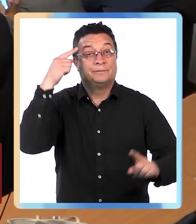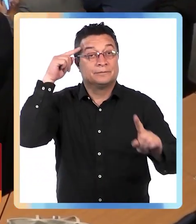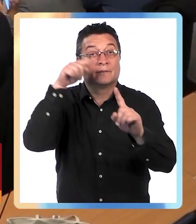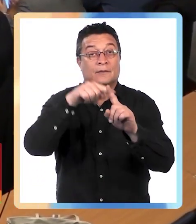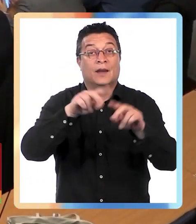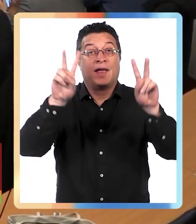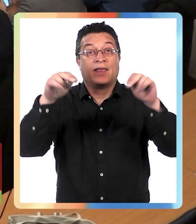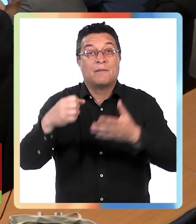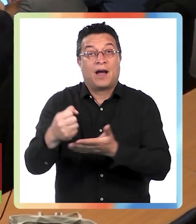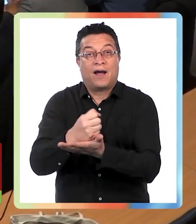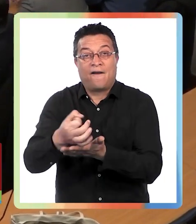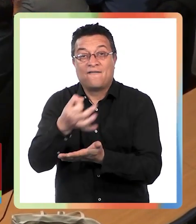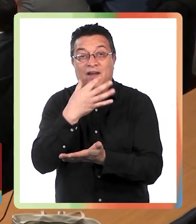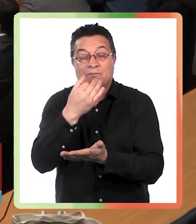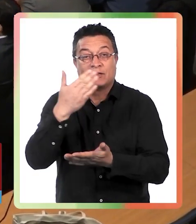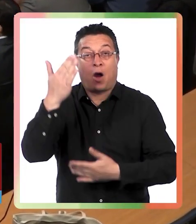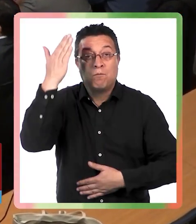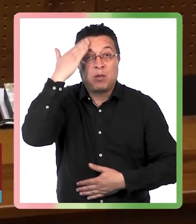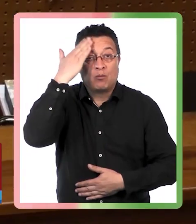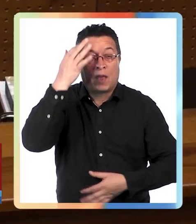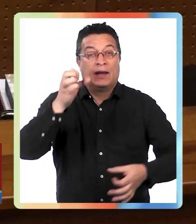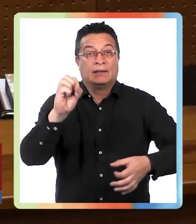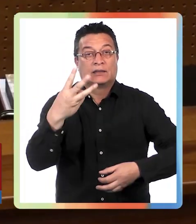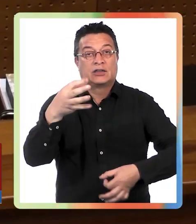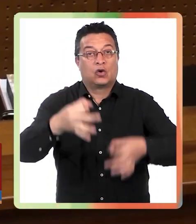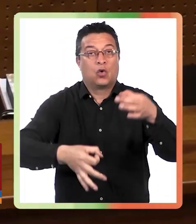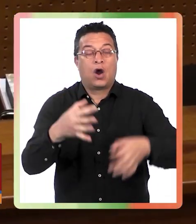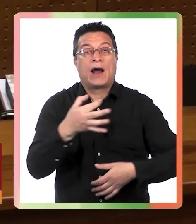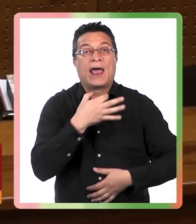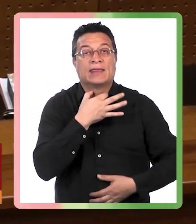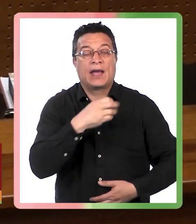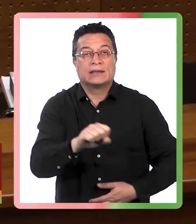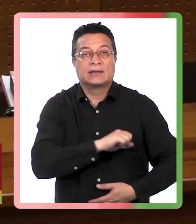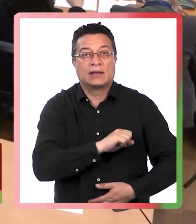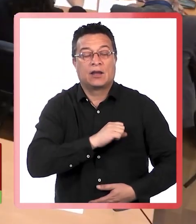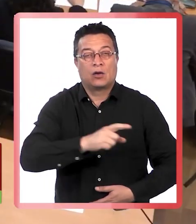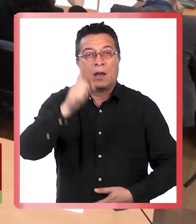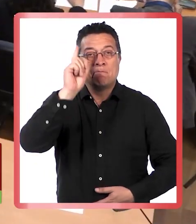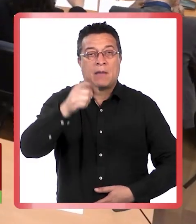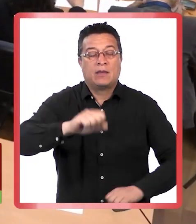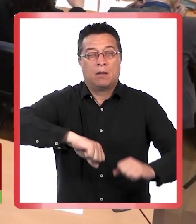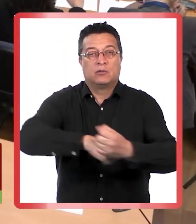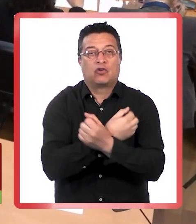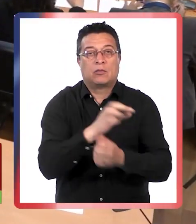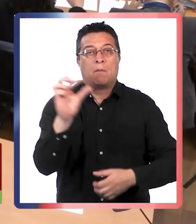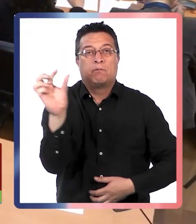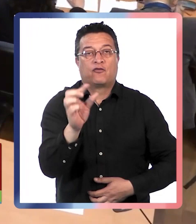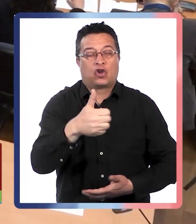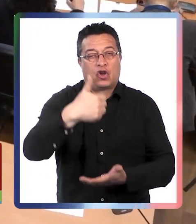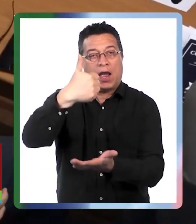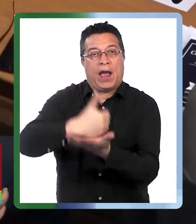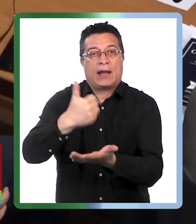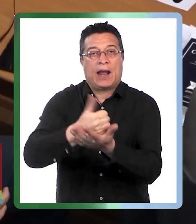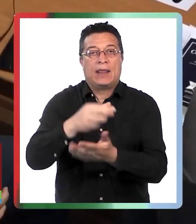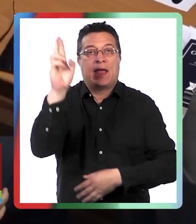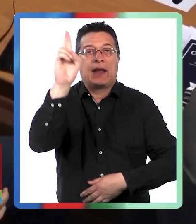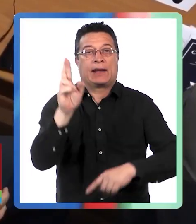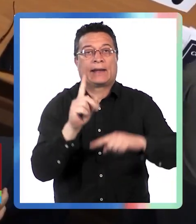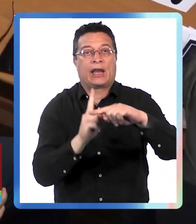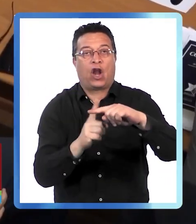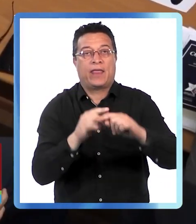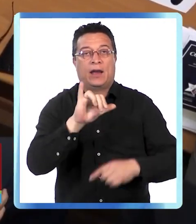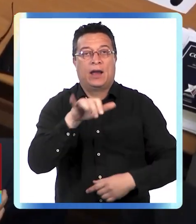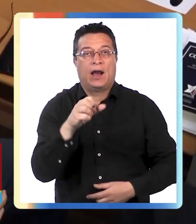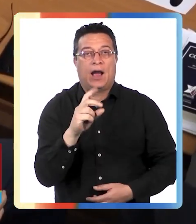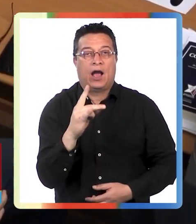En el marco del caso Farmacias Populares, el tercer juzgado de garantía de Santiago decretó prisión preventiva para el alcalde de